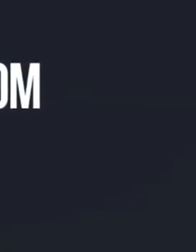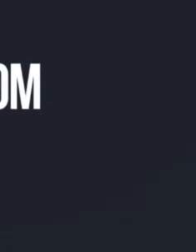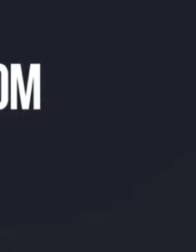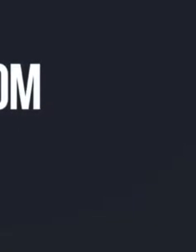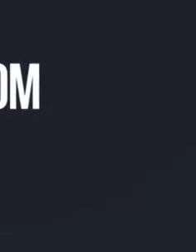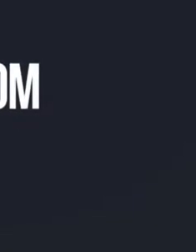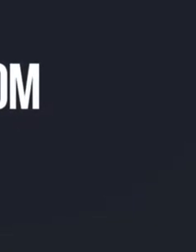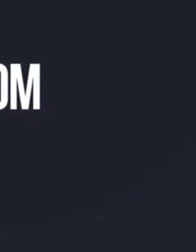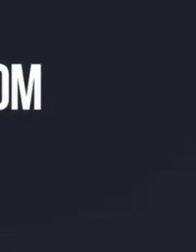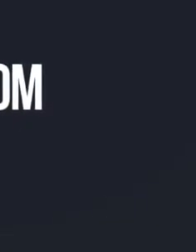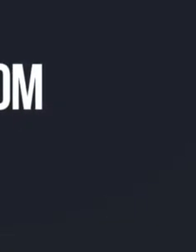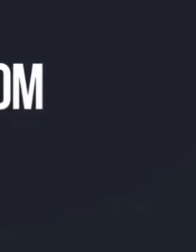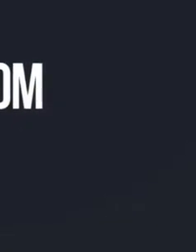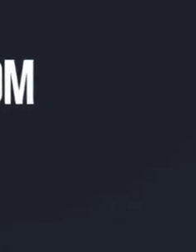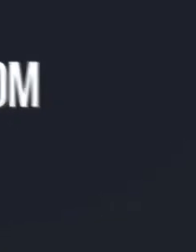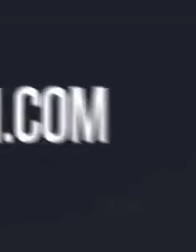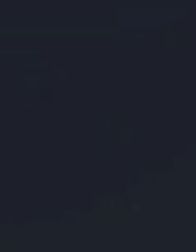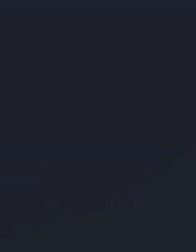nosotros.